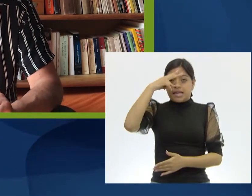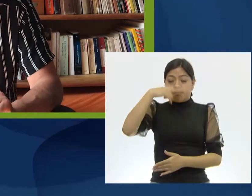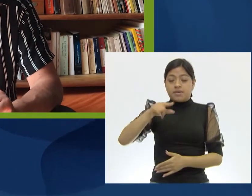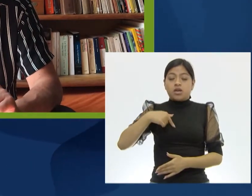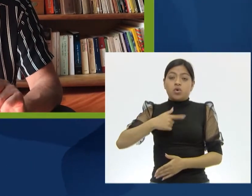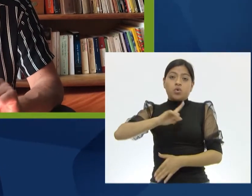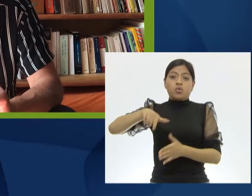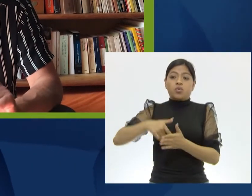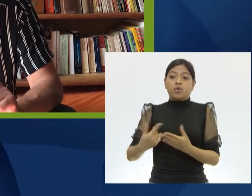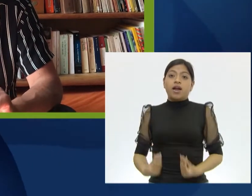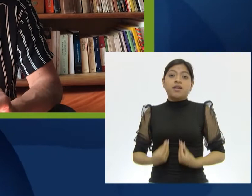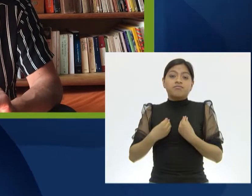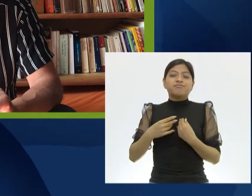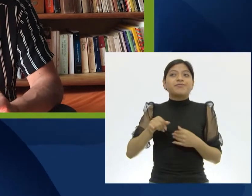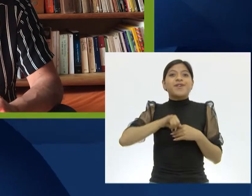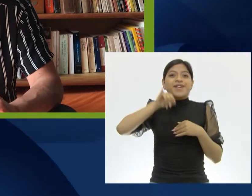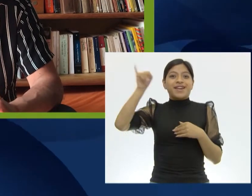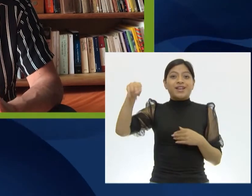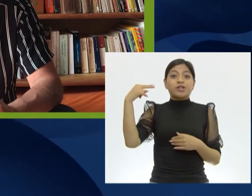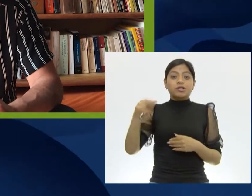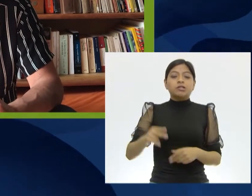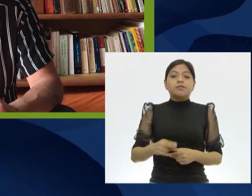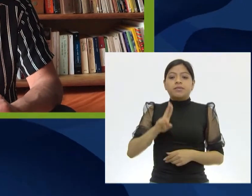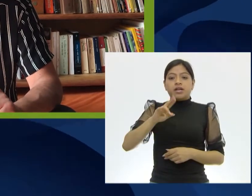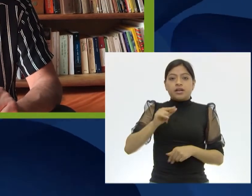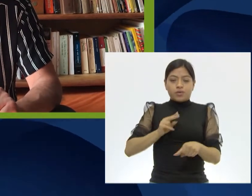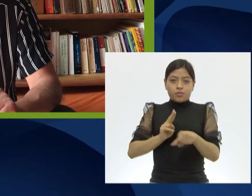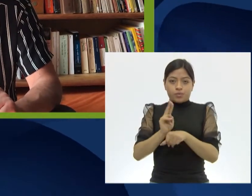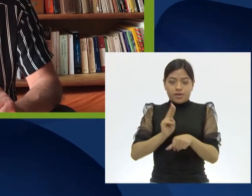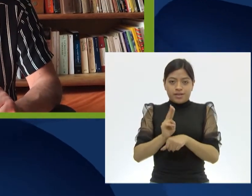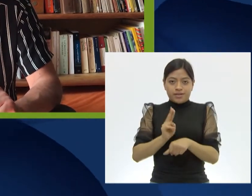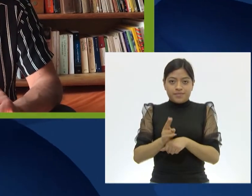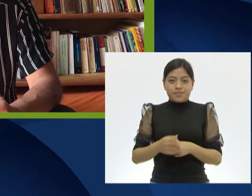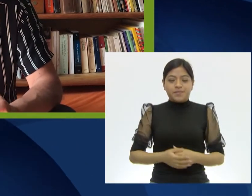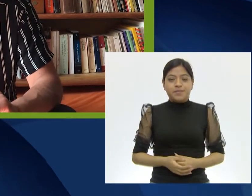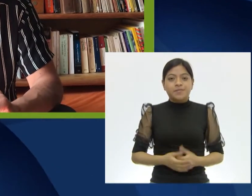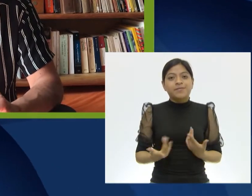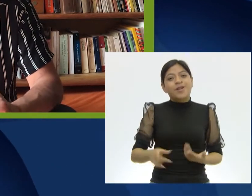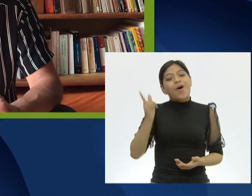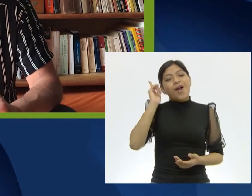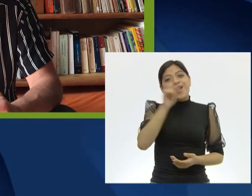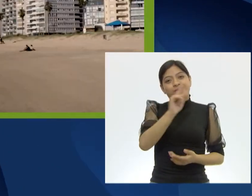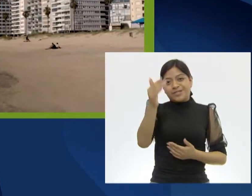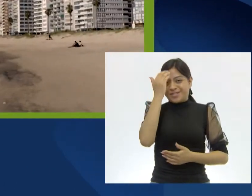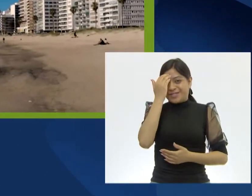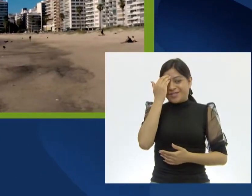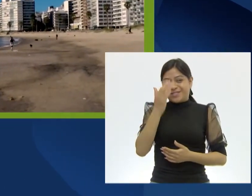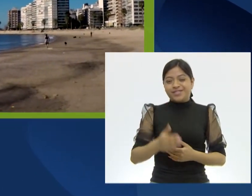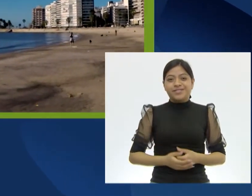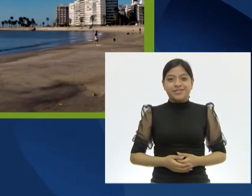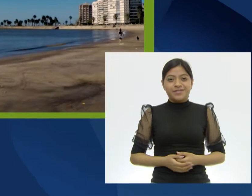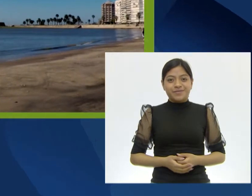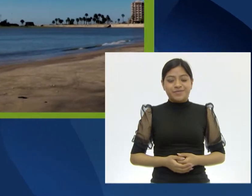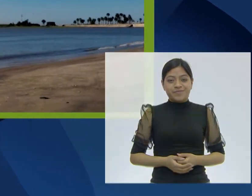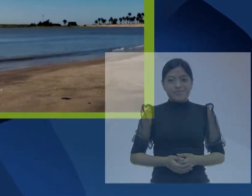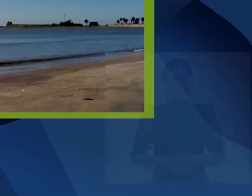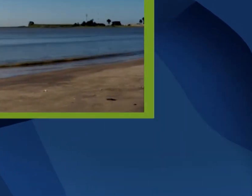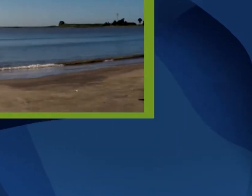en un país un poquito lejano que se llama Uruguay y me gustaría que lo conocieran.